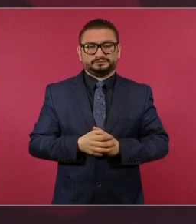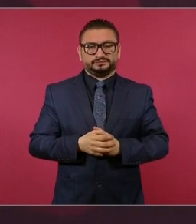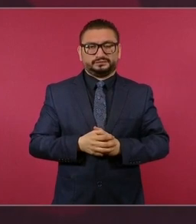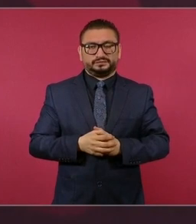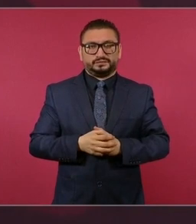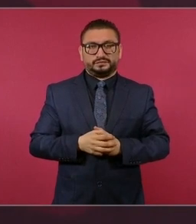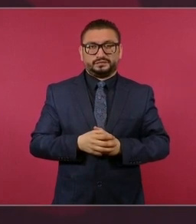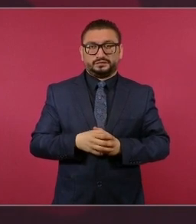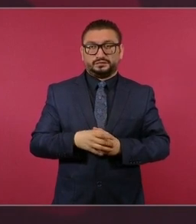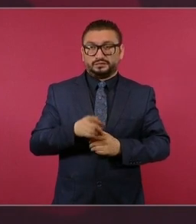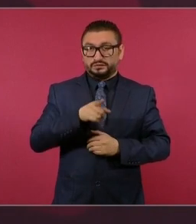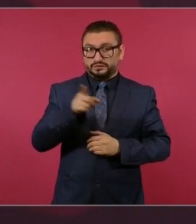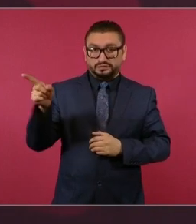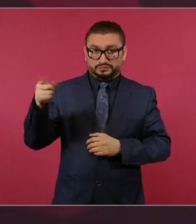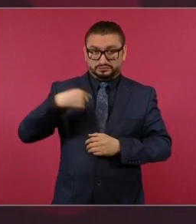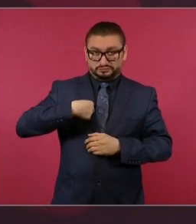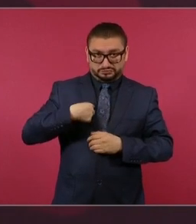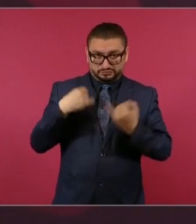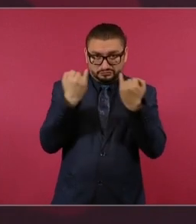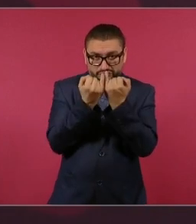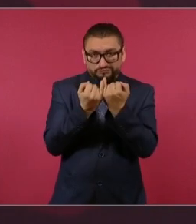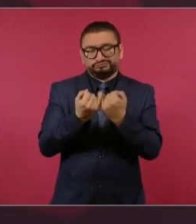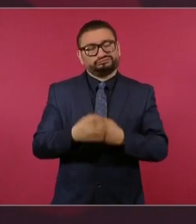que no somos iguales.